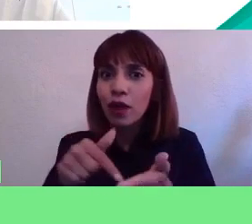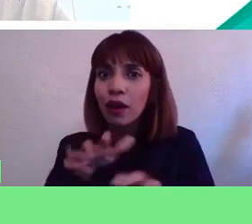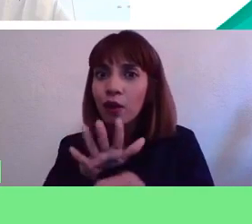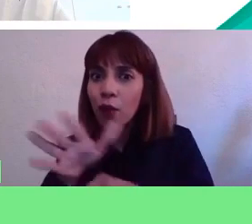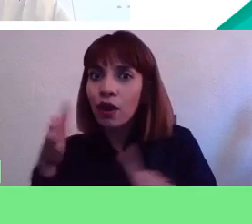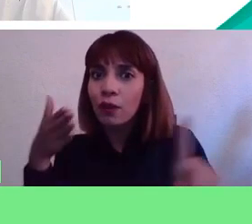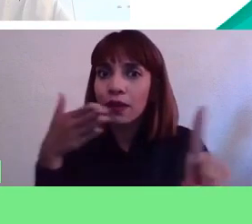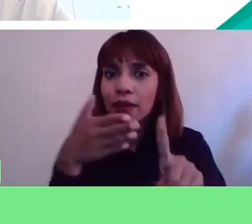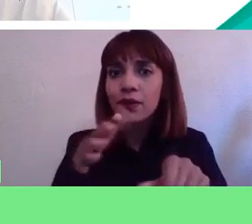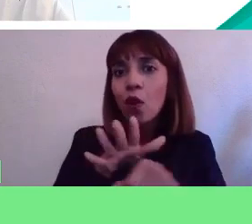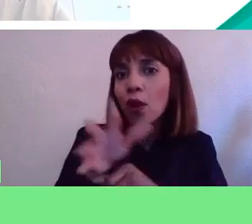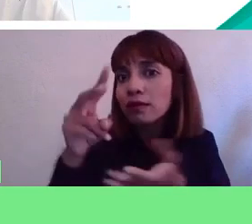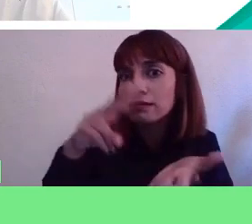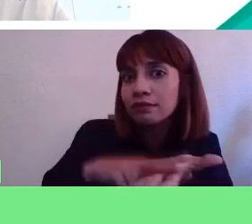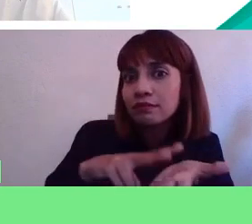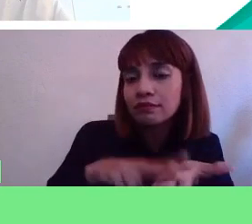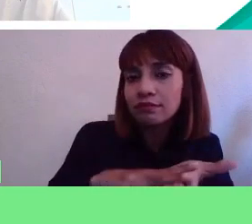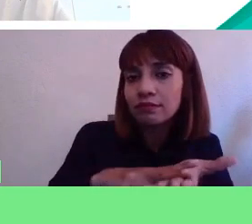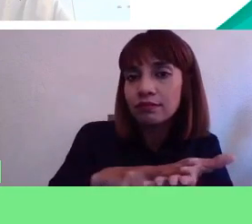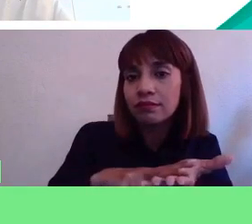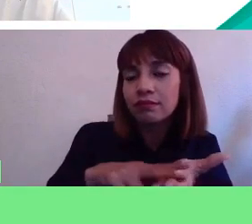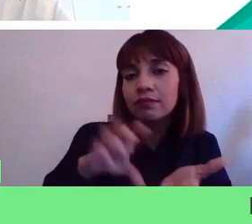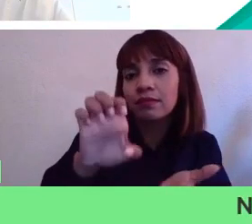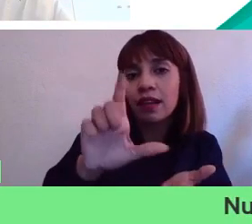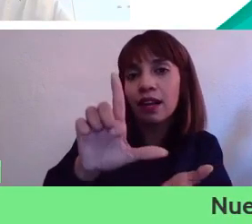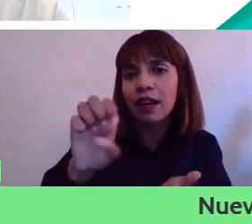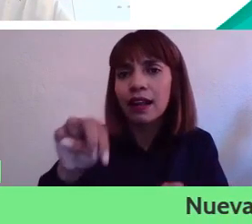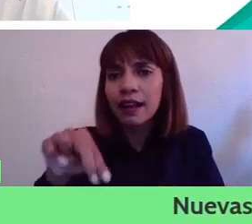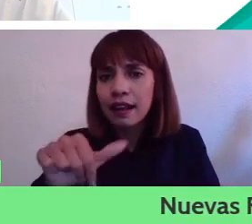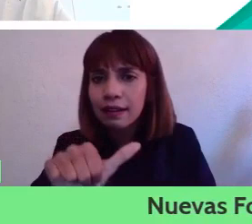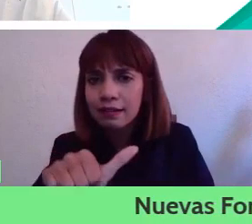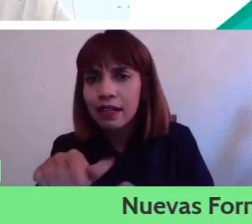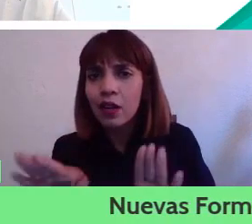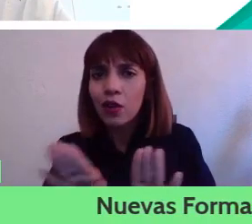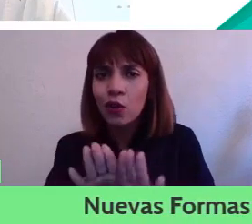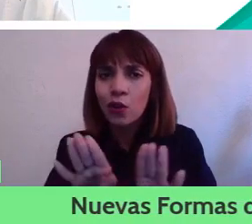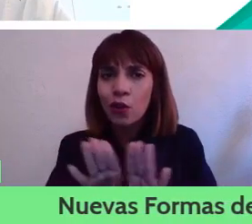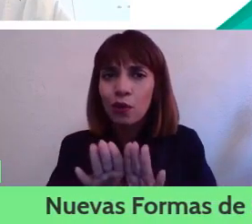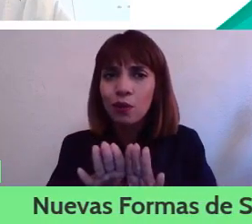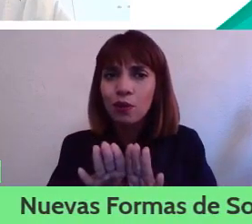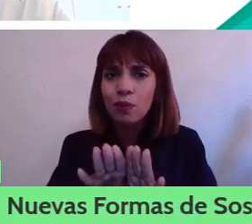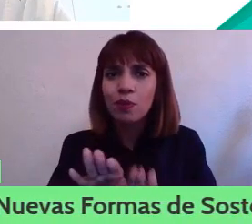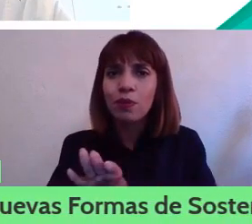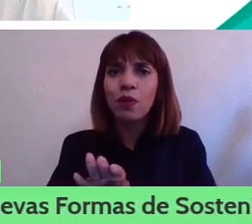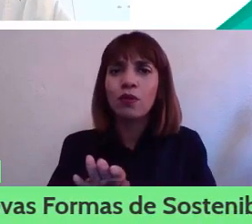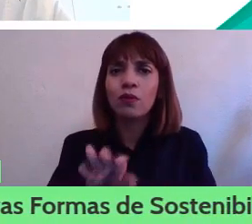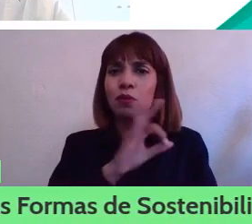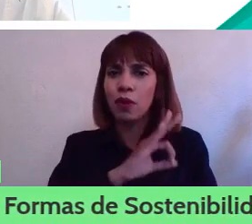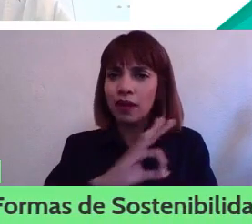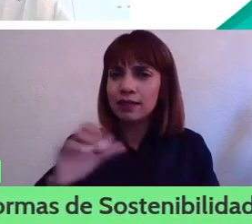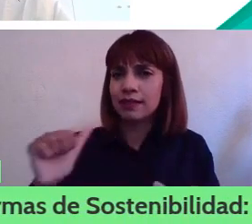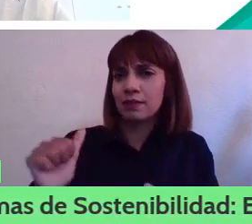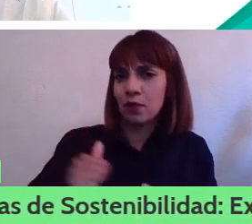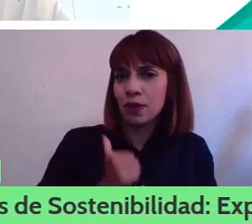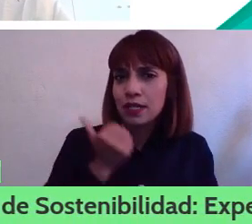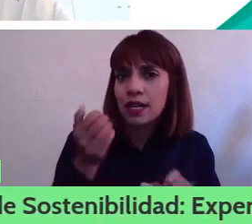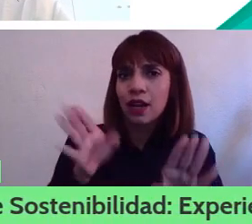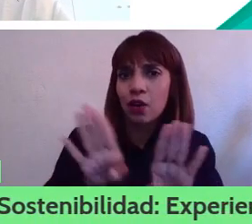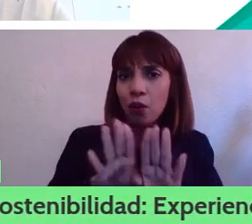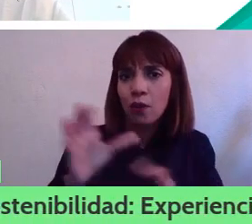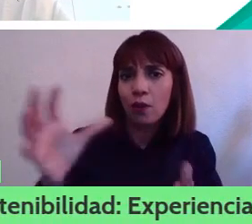generamos valor. Entonces, Elena, ¿cómo has identificado y aprovechado esas habilidades y recursos internos